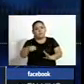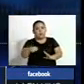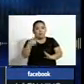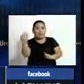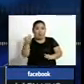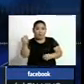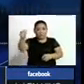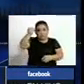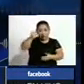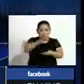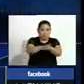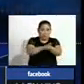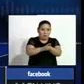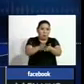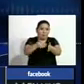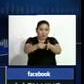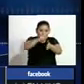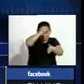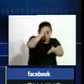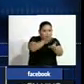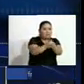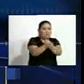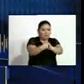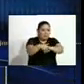que lavarnos antes de que entramos. La